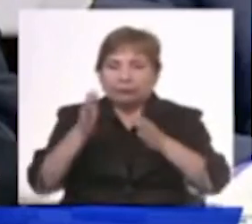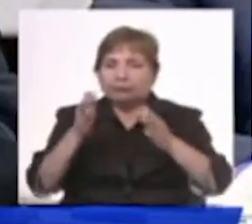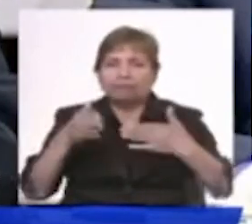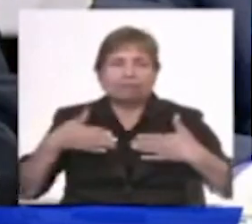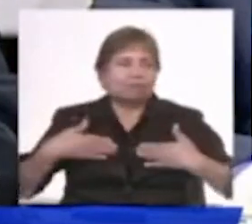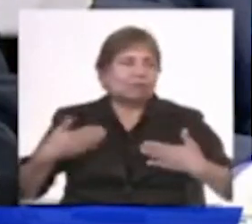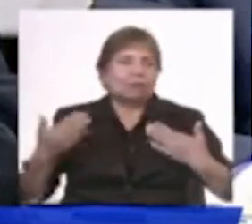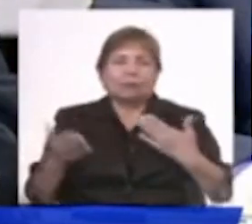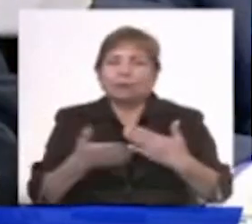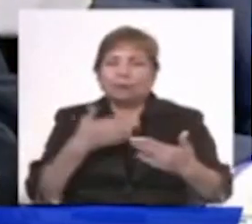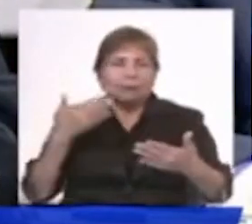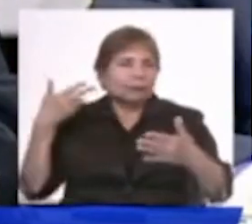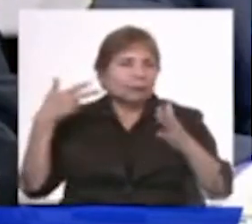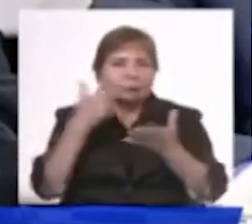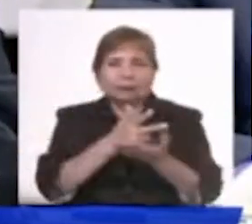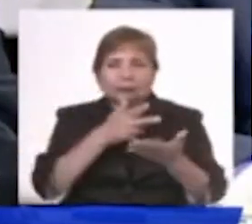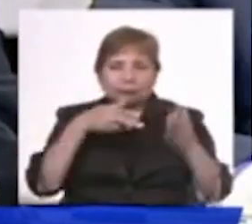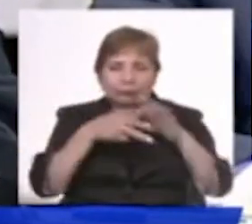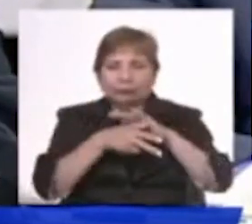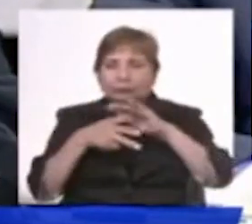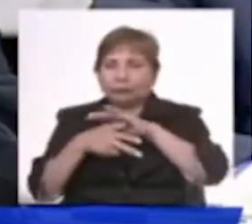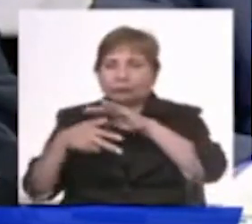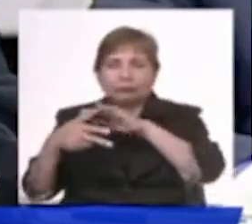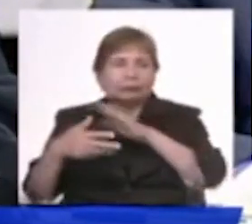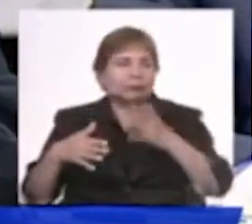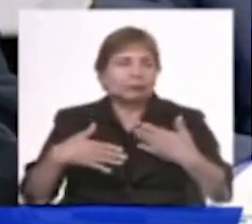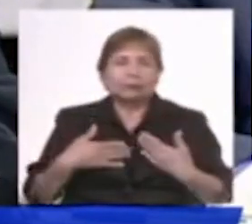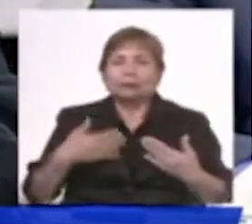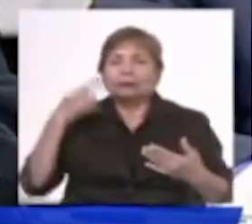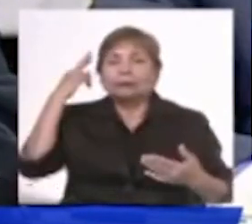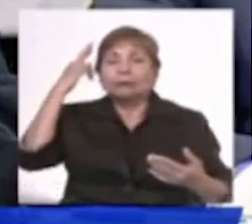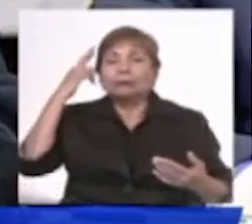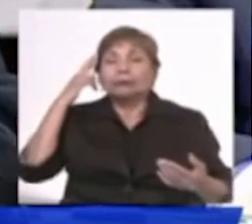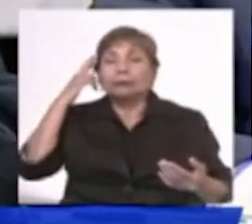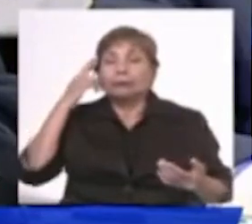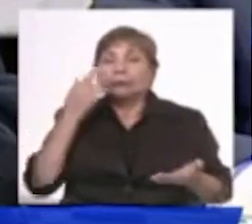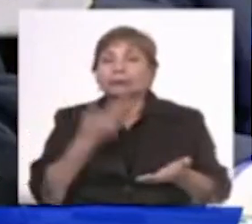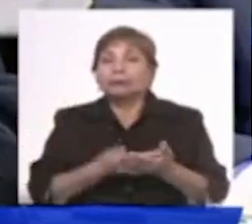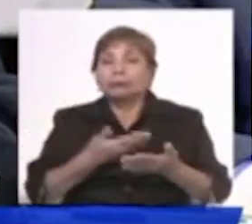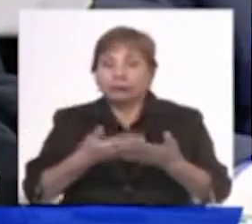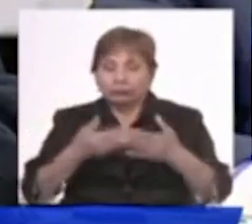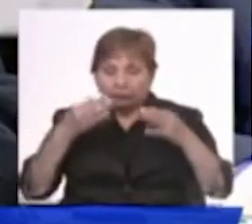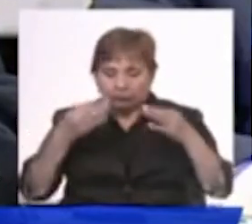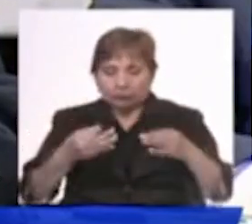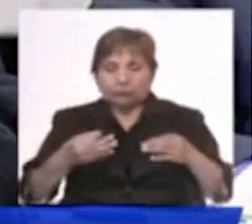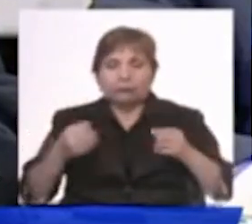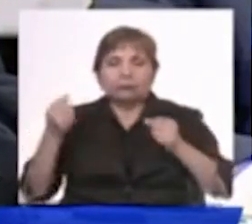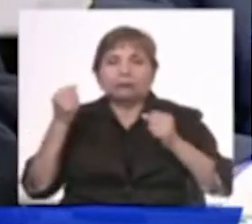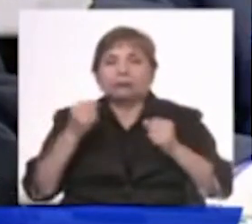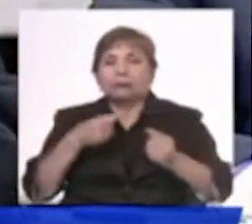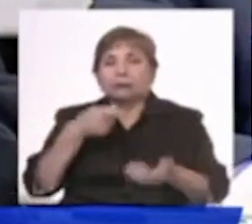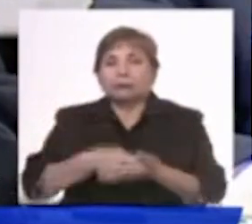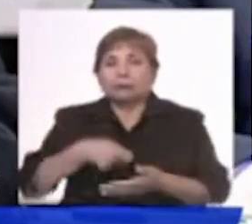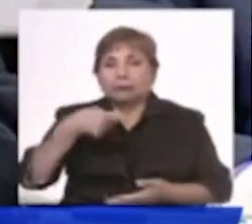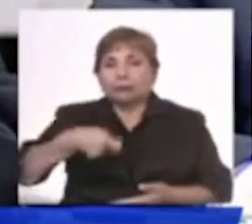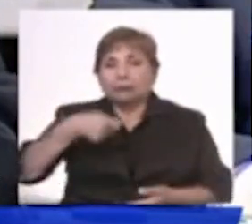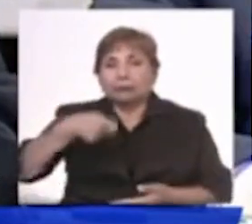hay acceso. Entonces, esa es la razón por la que se ha tomado la decisión de